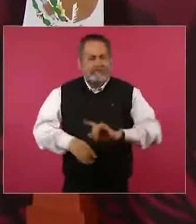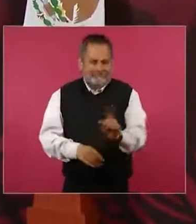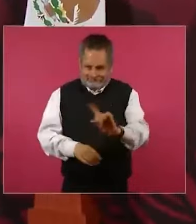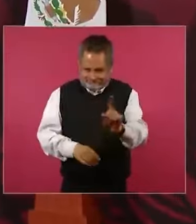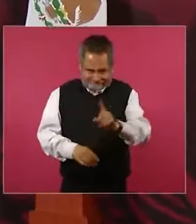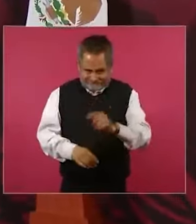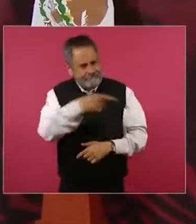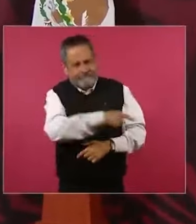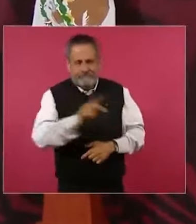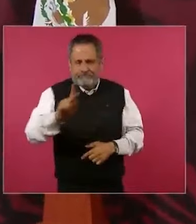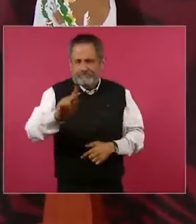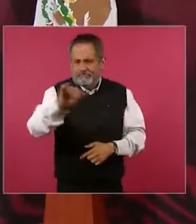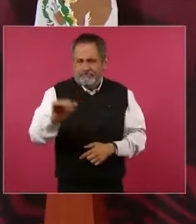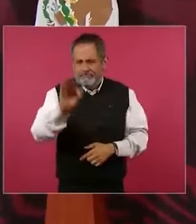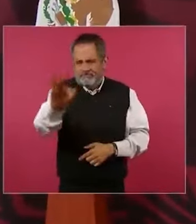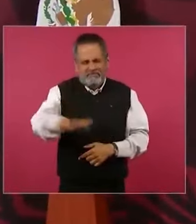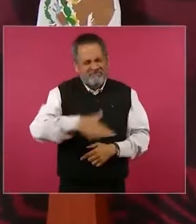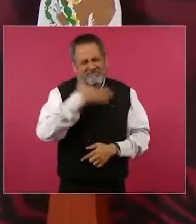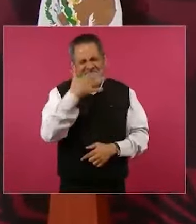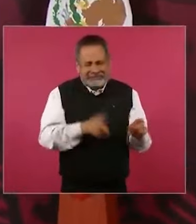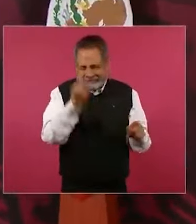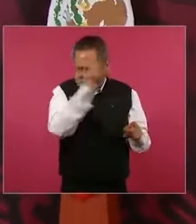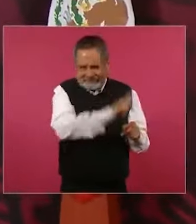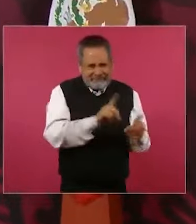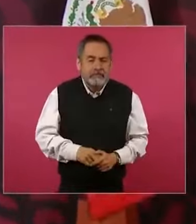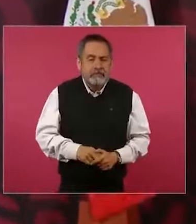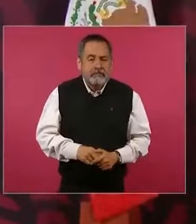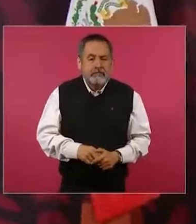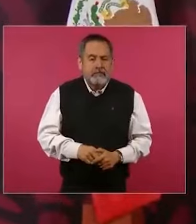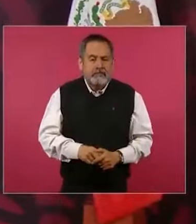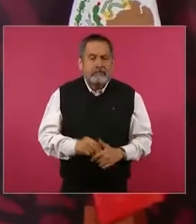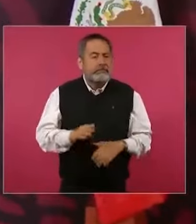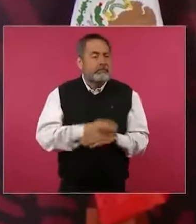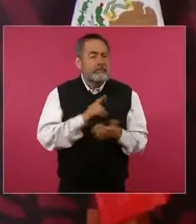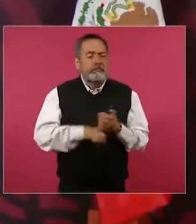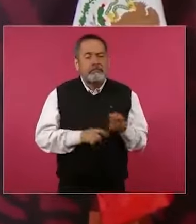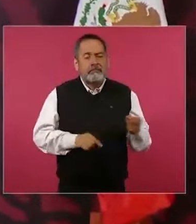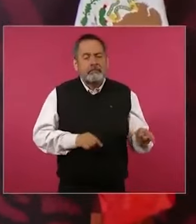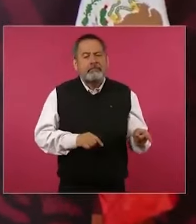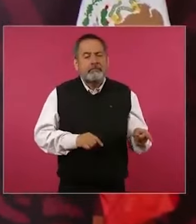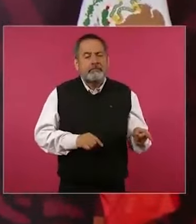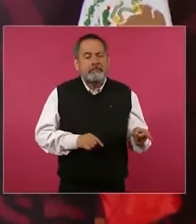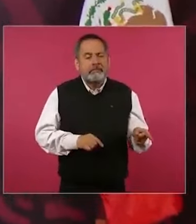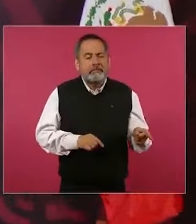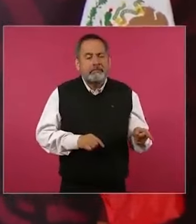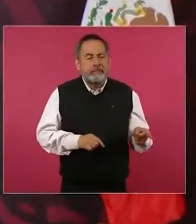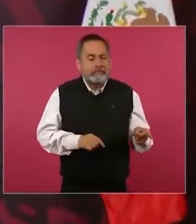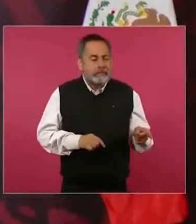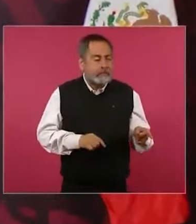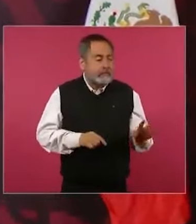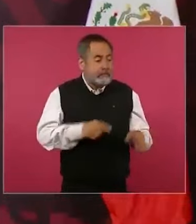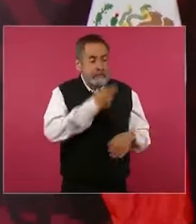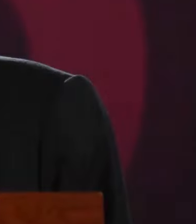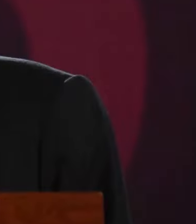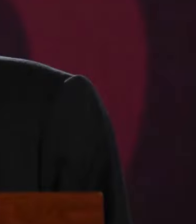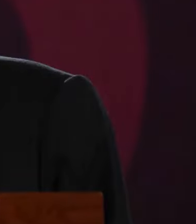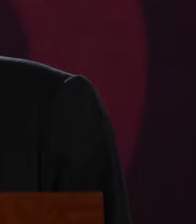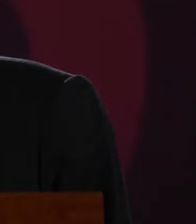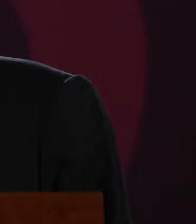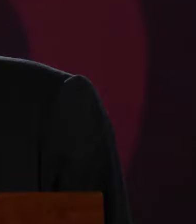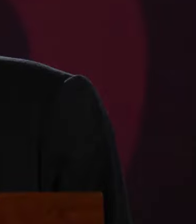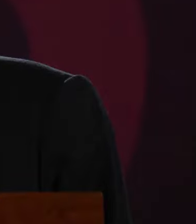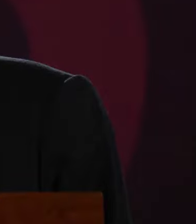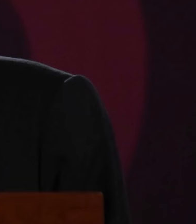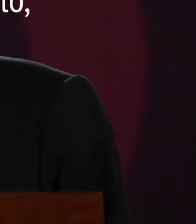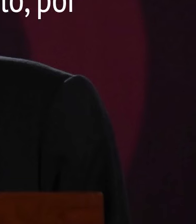podrido, está dominado por la corrupción, solo porque hay nerviosismo financiero. ¿Por qué le